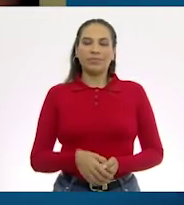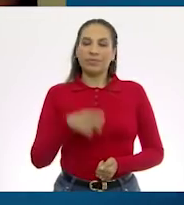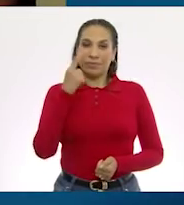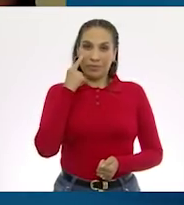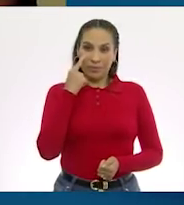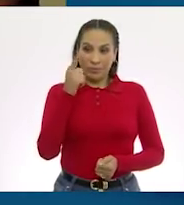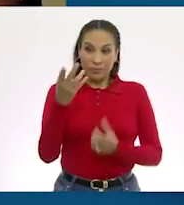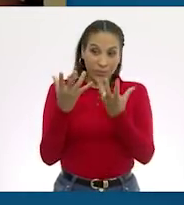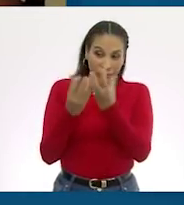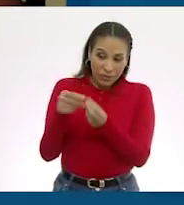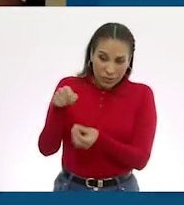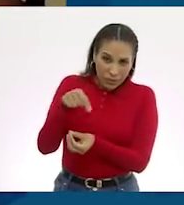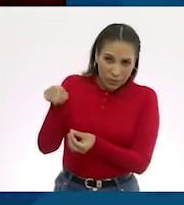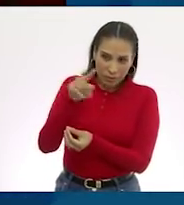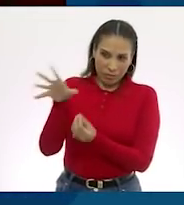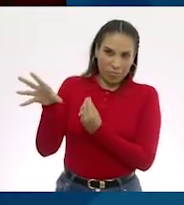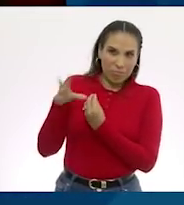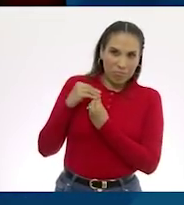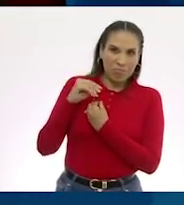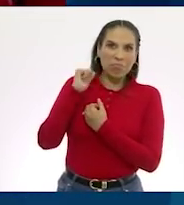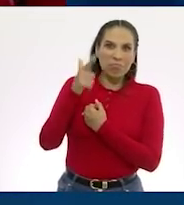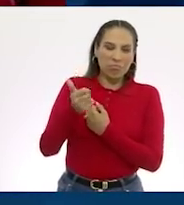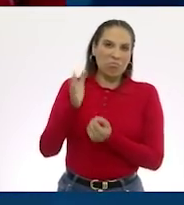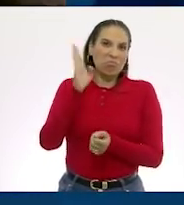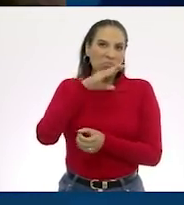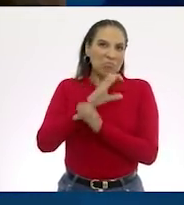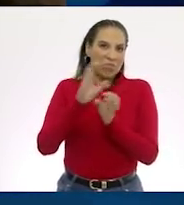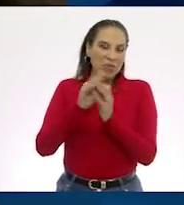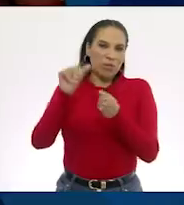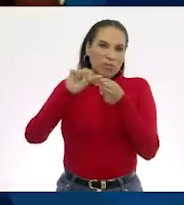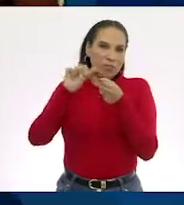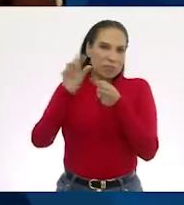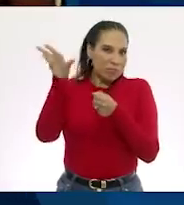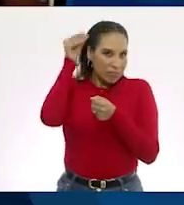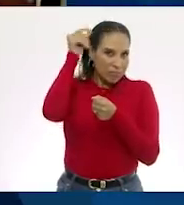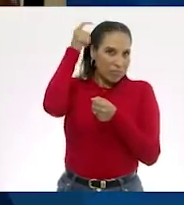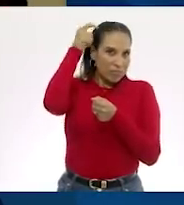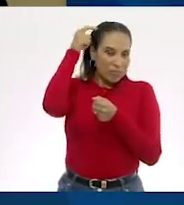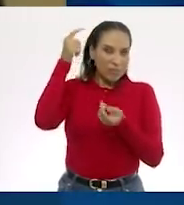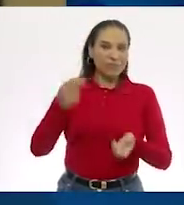Fíjense con quién se juntan, no se les vaya a pegar alguna maña o piojos.